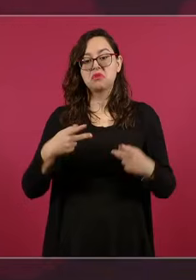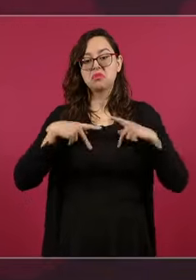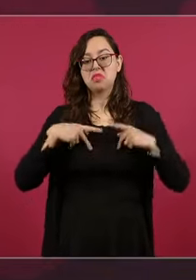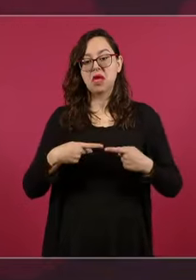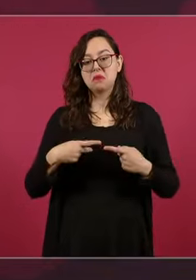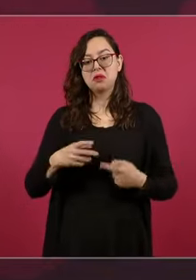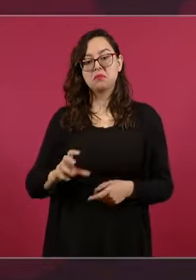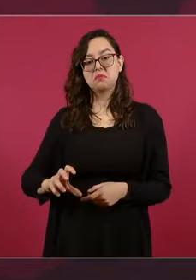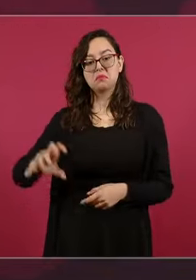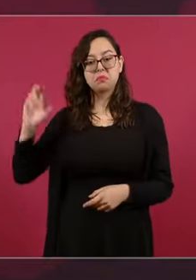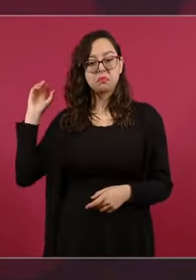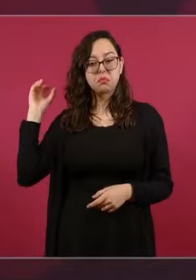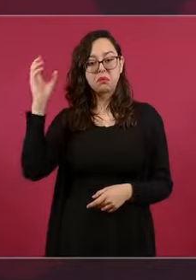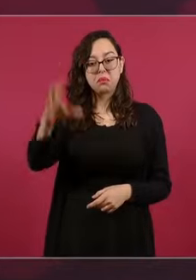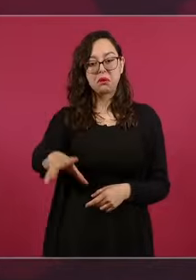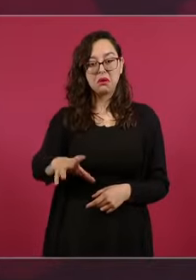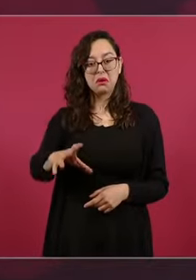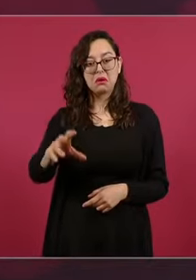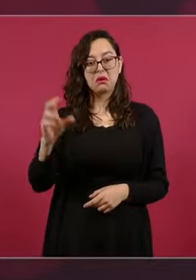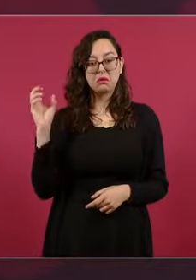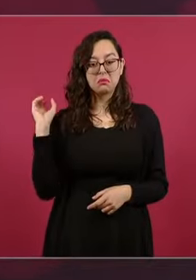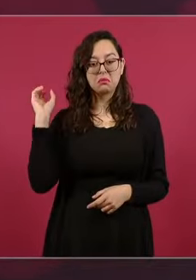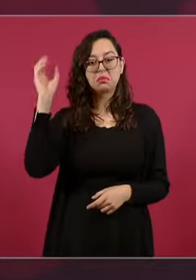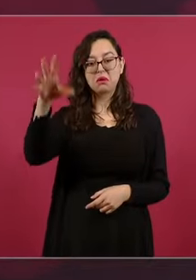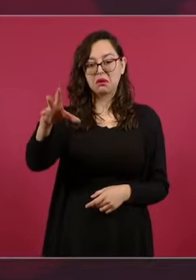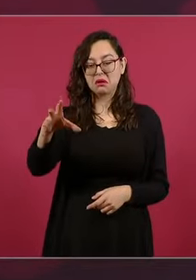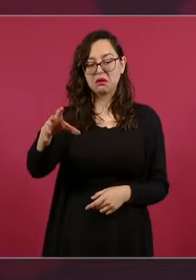Ya cuando no se tiene brazo,